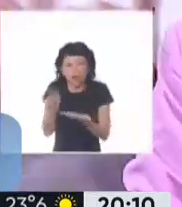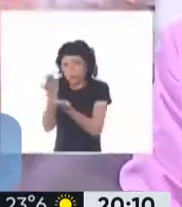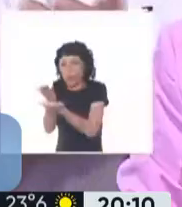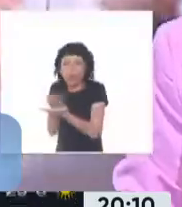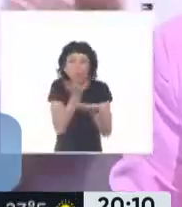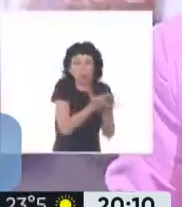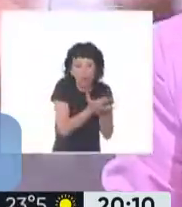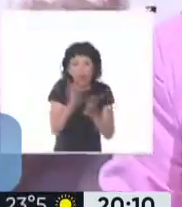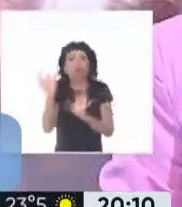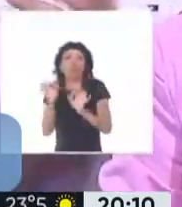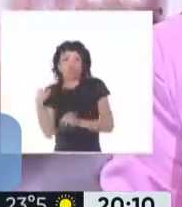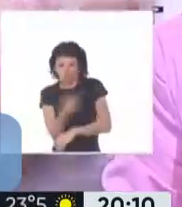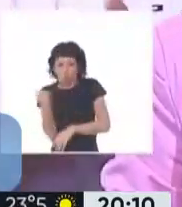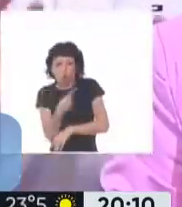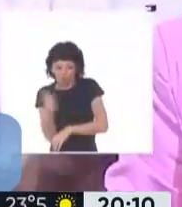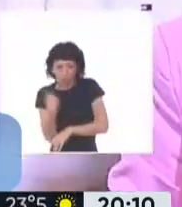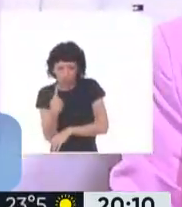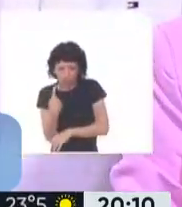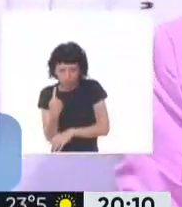proyecto de país que representamos.